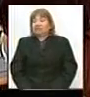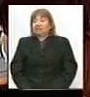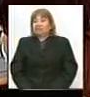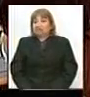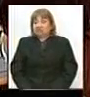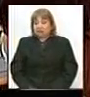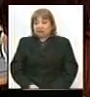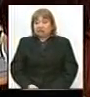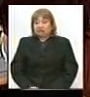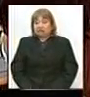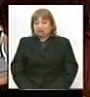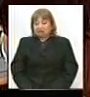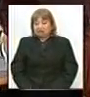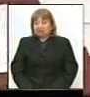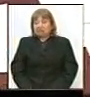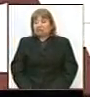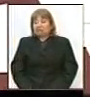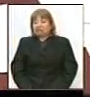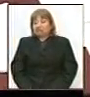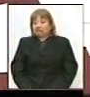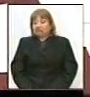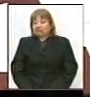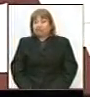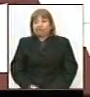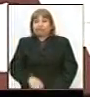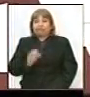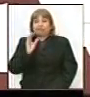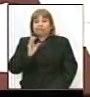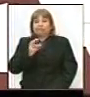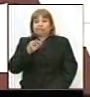tiene la palabra el como resista tiempo